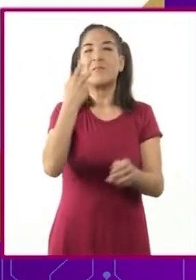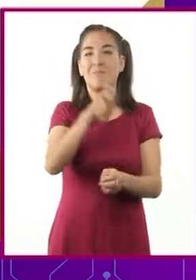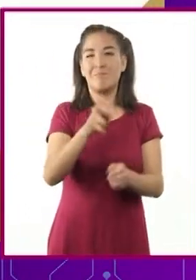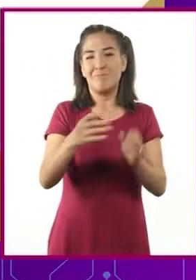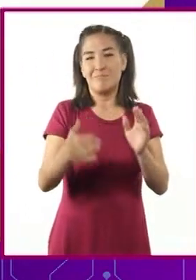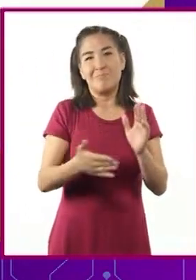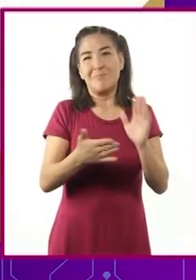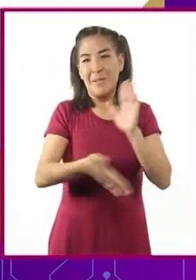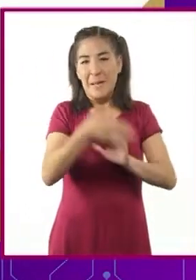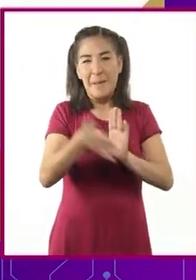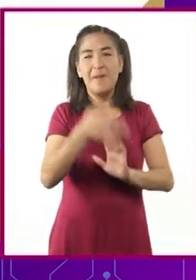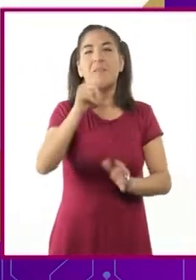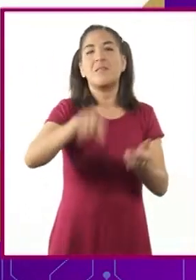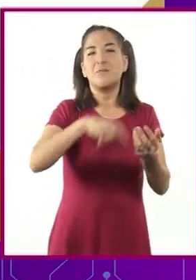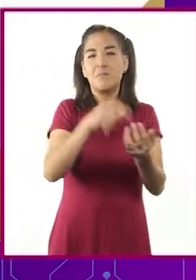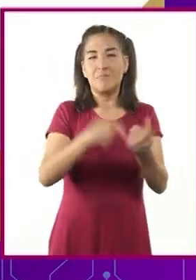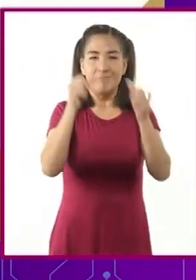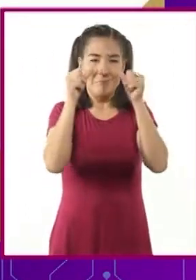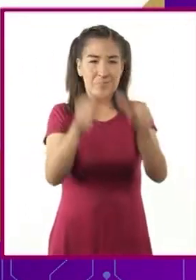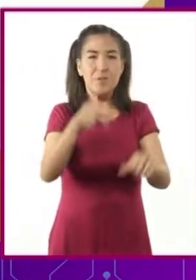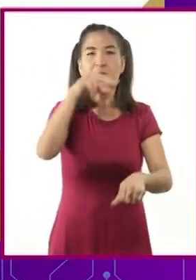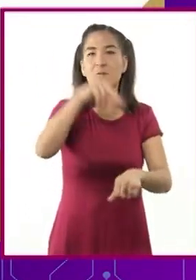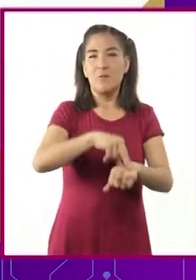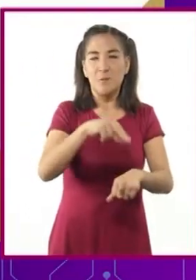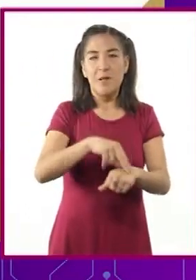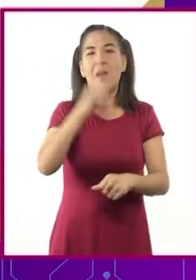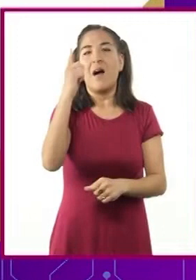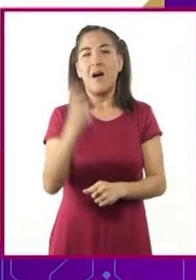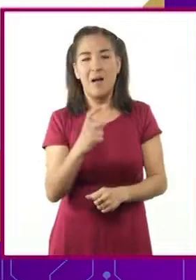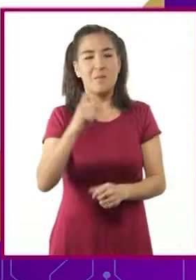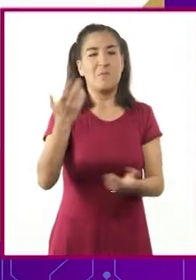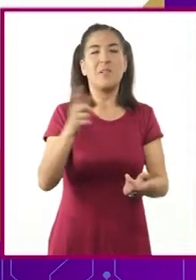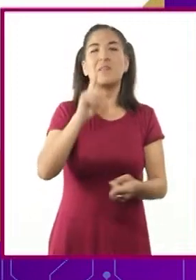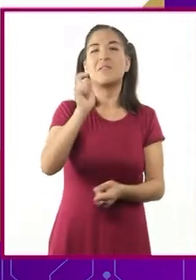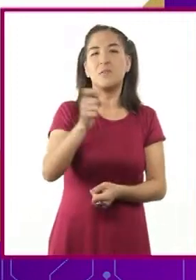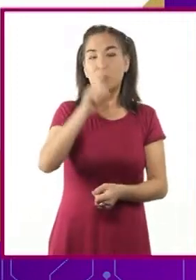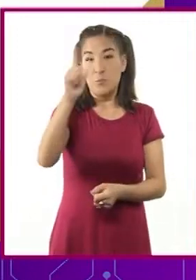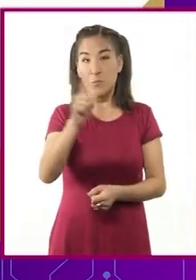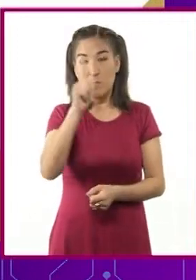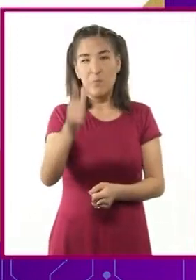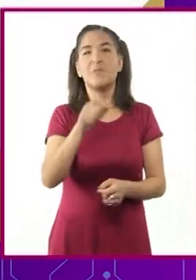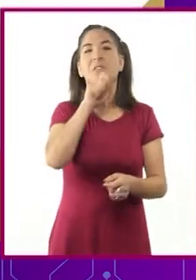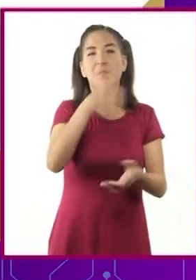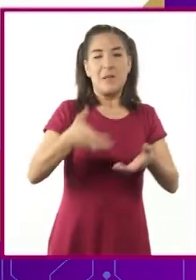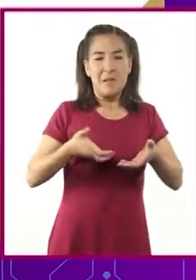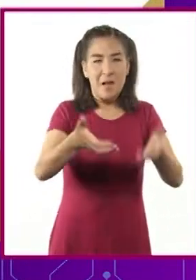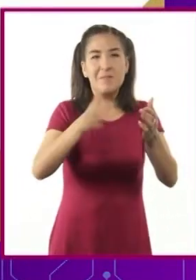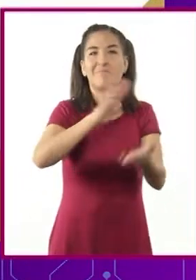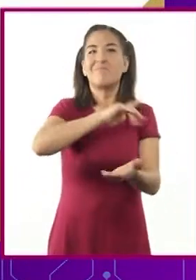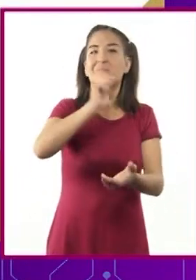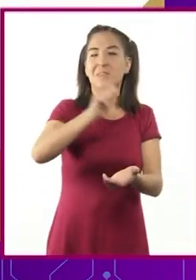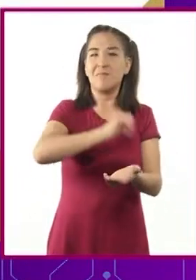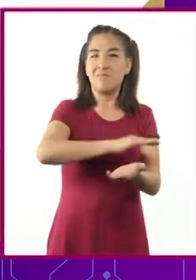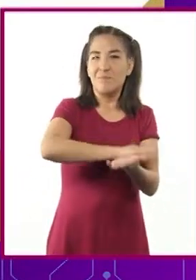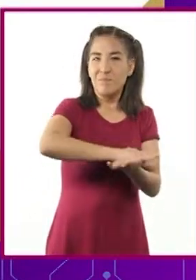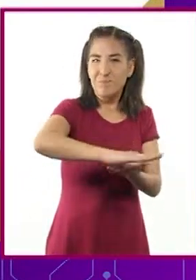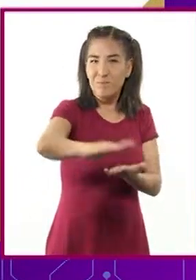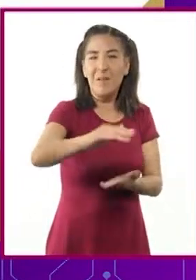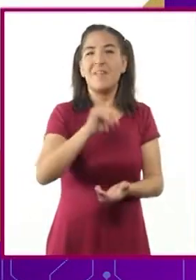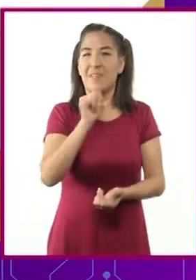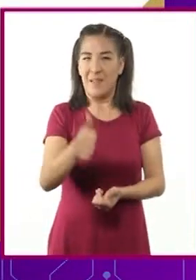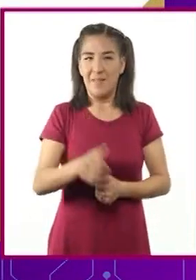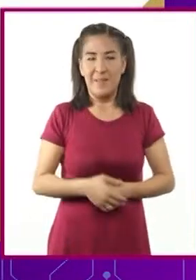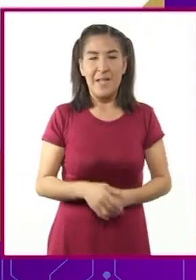comunidades carecen de servicios públicos, como agua, drenaje, luz o calles pavimentadas.